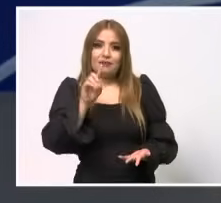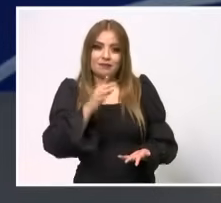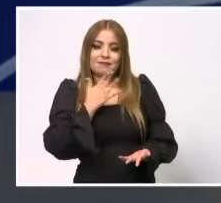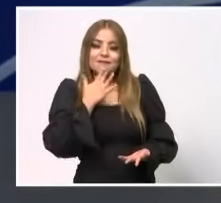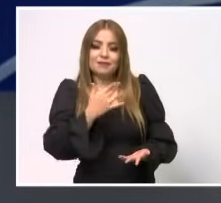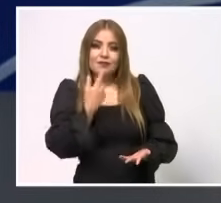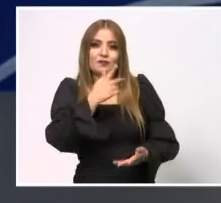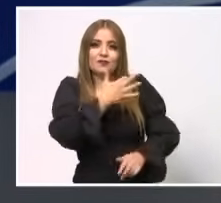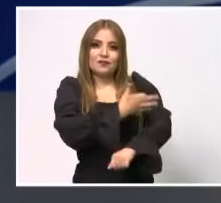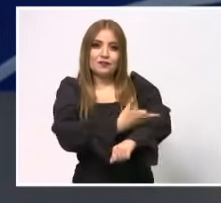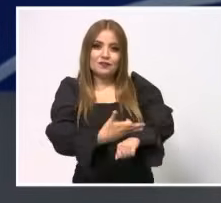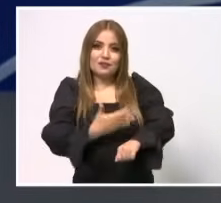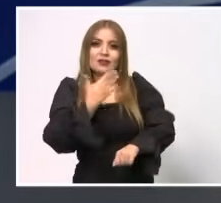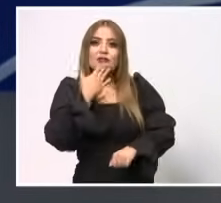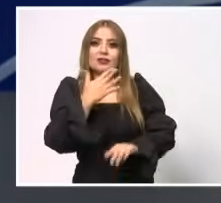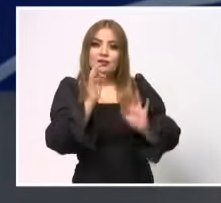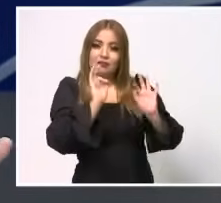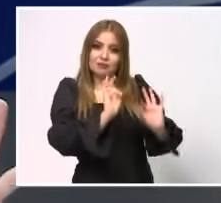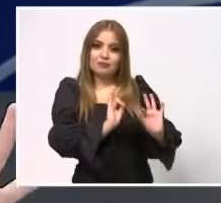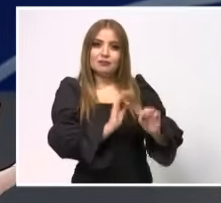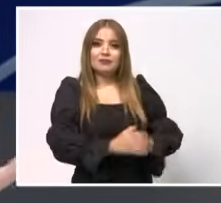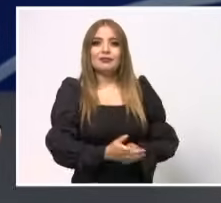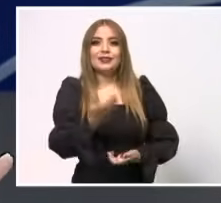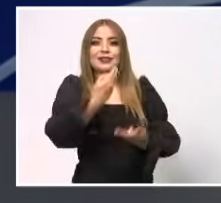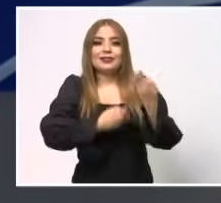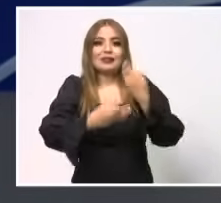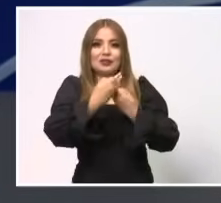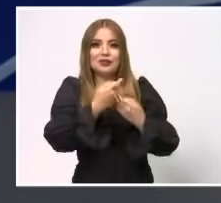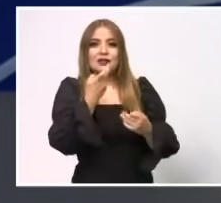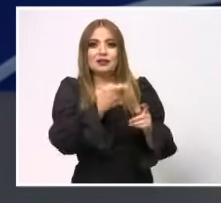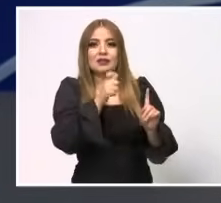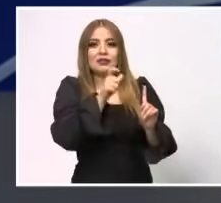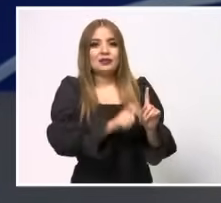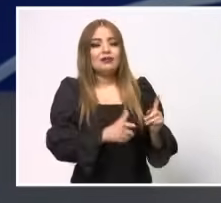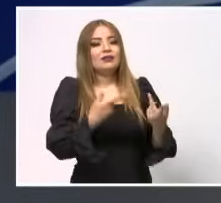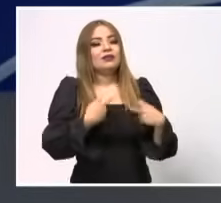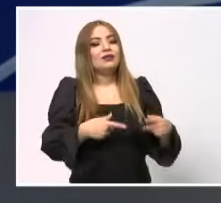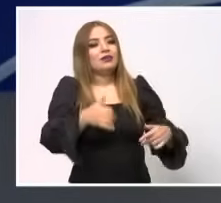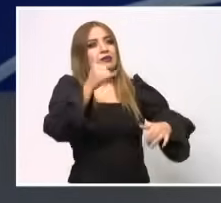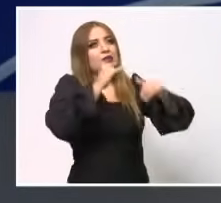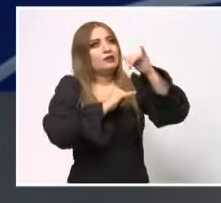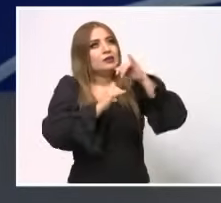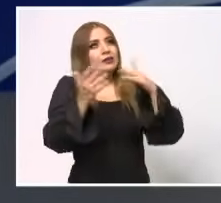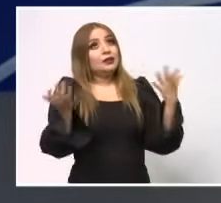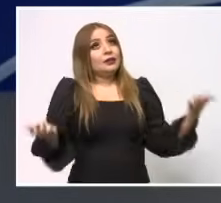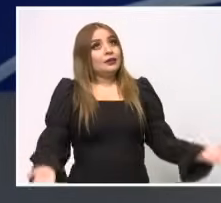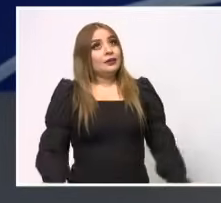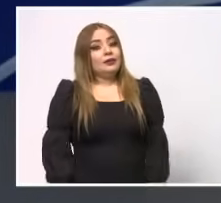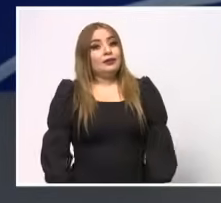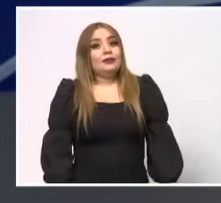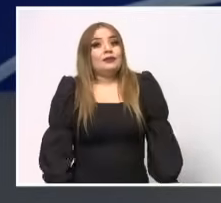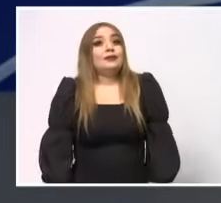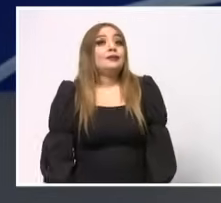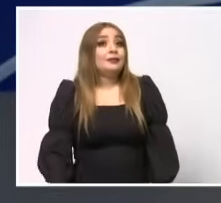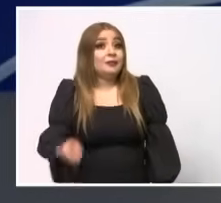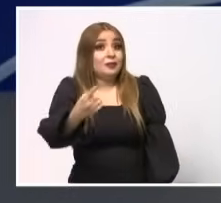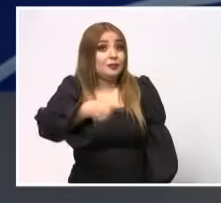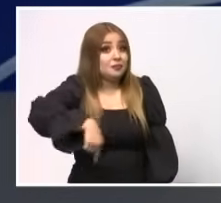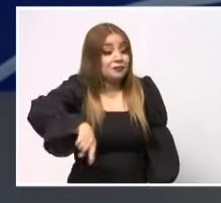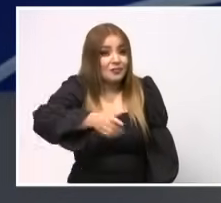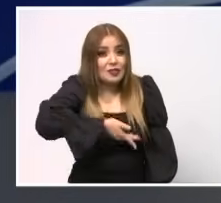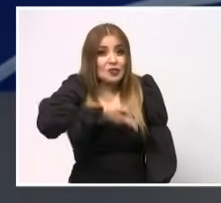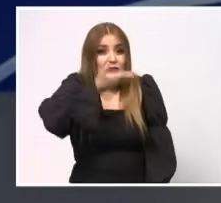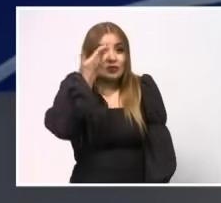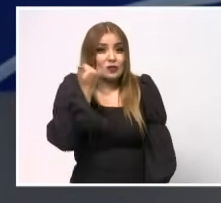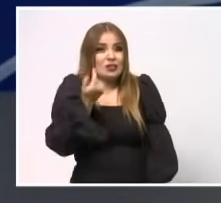bien y que pues todo haya quedado en eso a los malacopa neta porfa este si no van a aguantar este